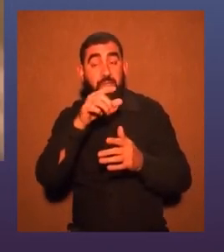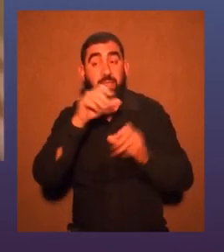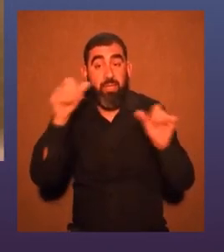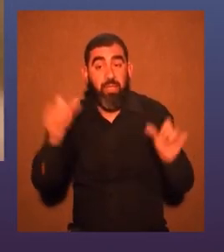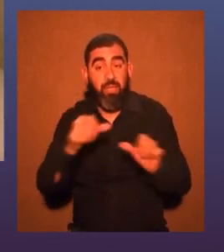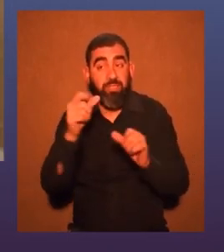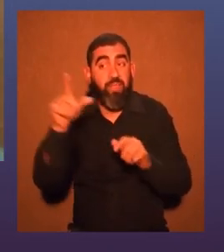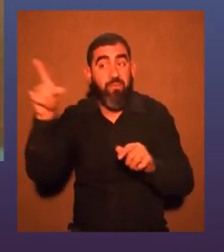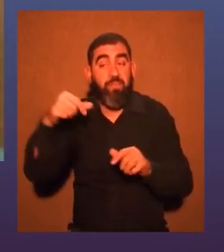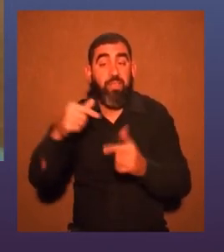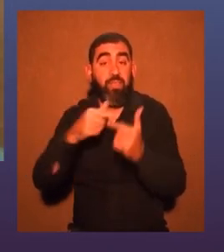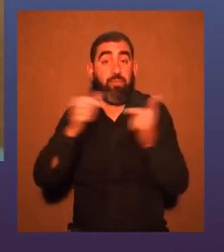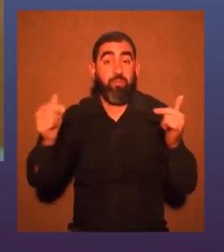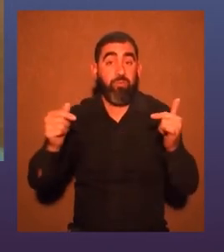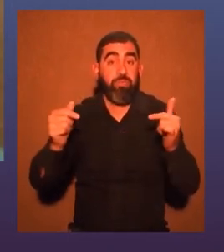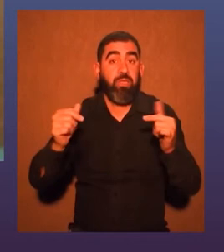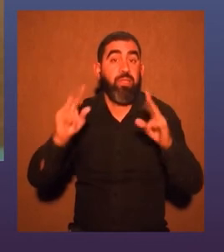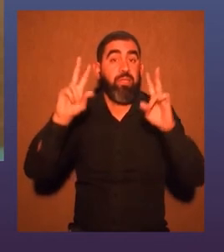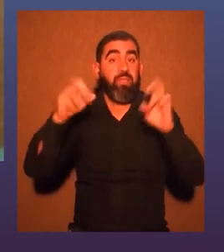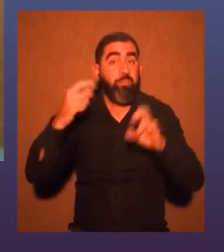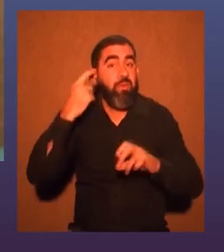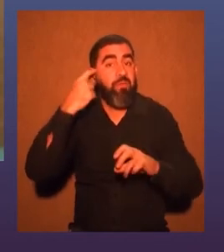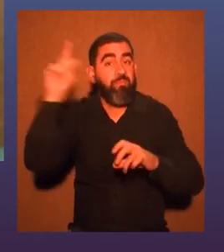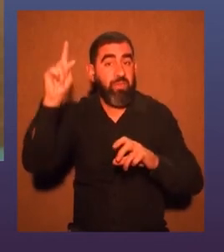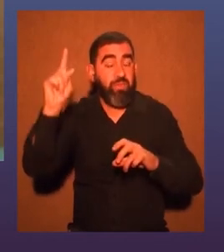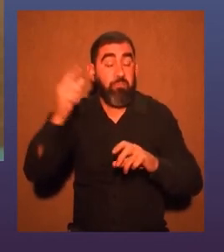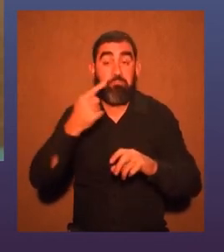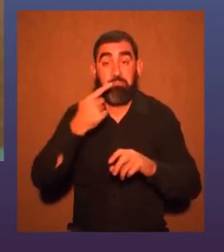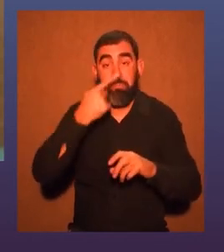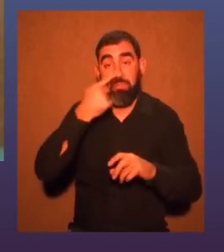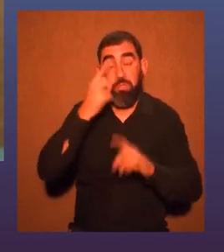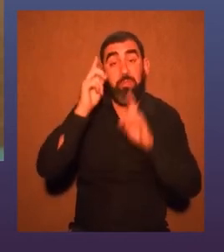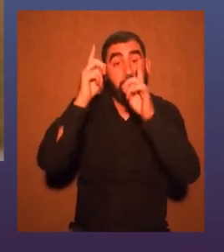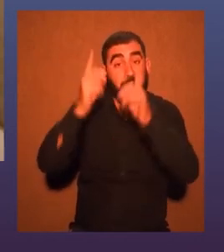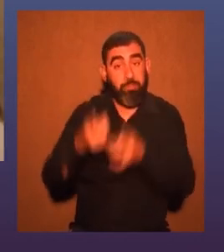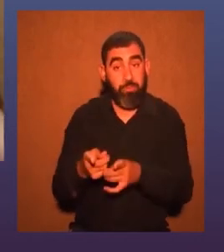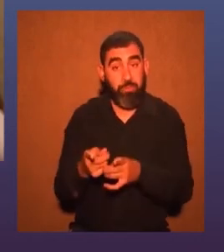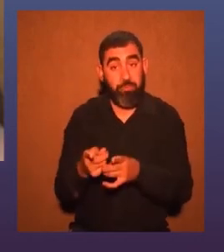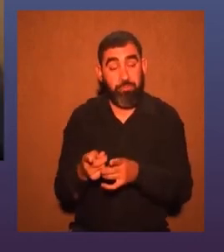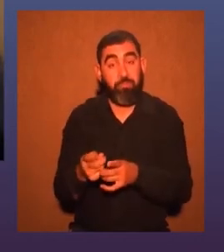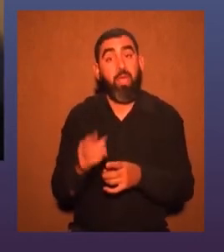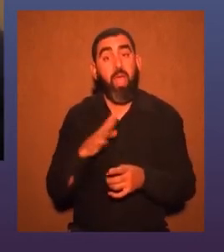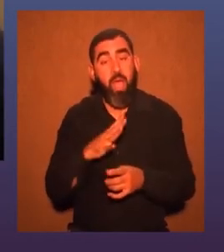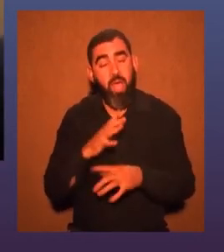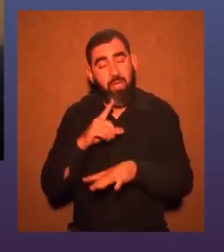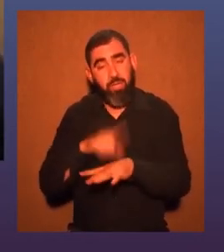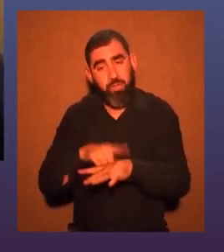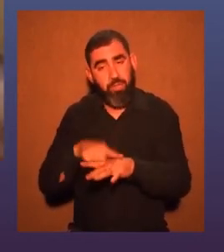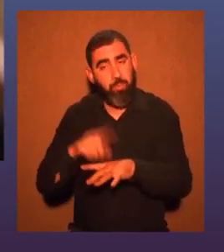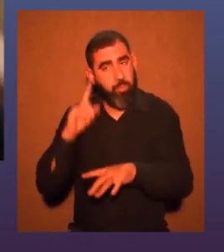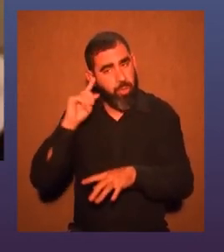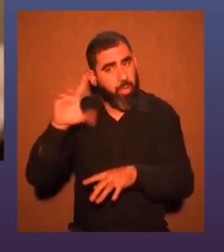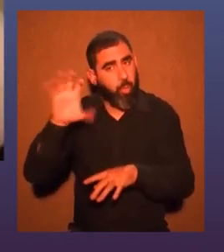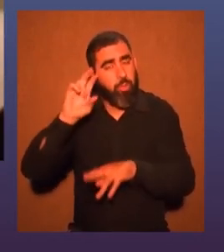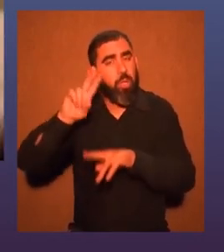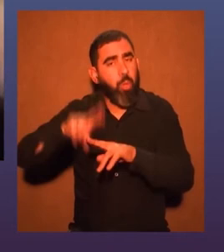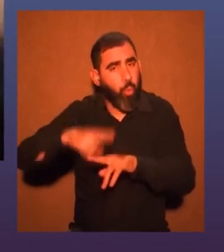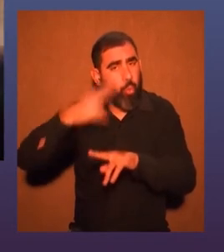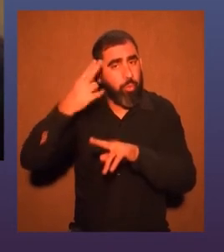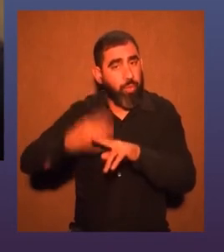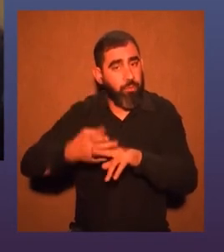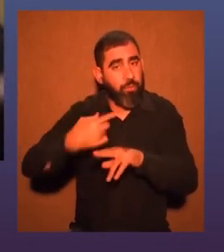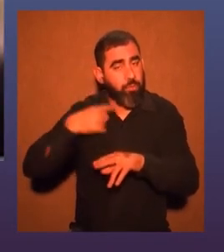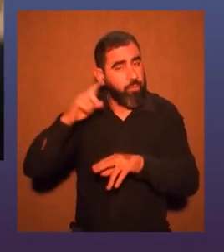que aparezcan cosas a nivel creativo interesantes, muy interesantes, ¿no? O sea, tenemos tiempo de reescuchar cosas, bueno, en mi caso,